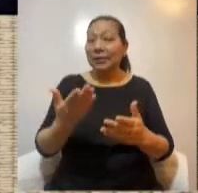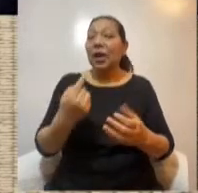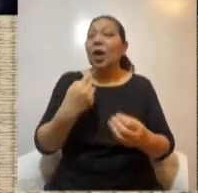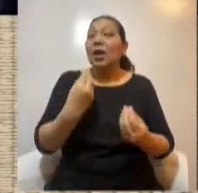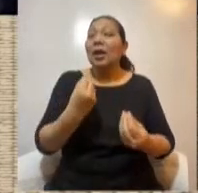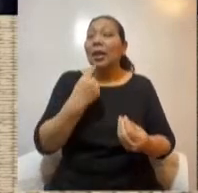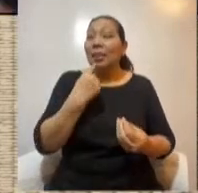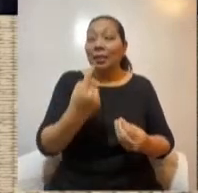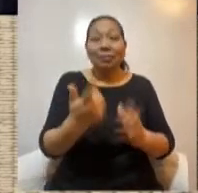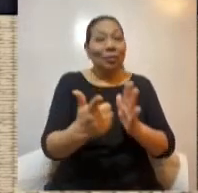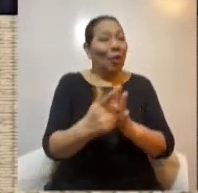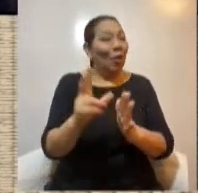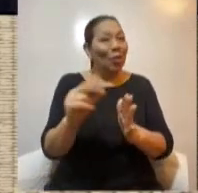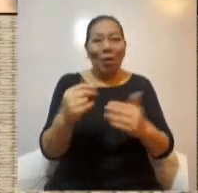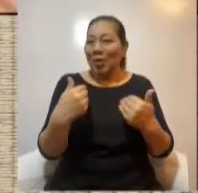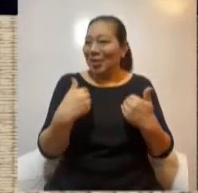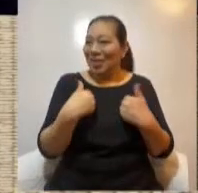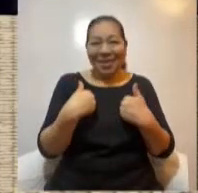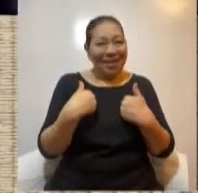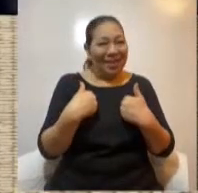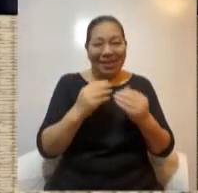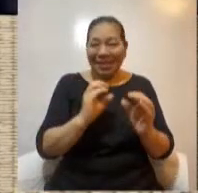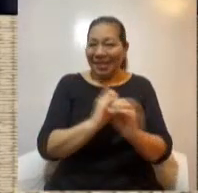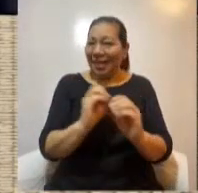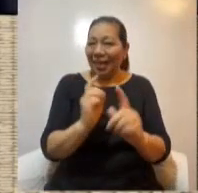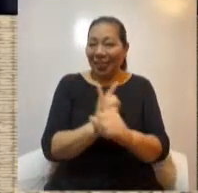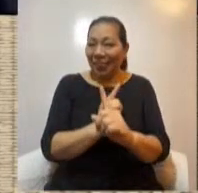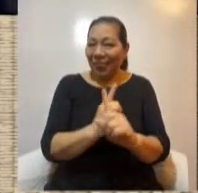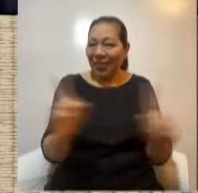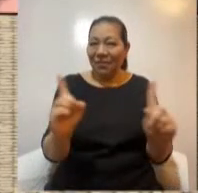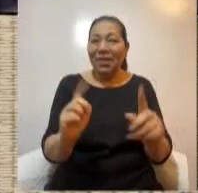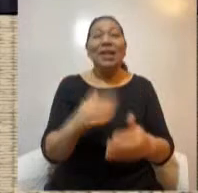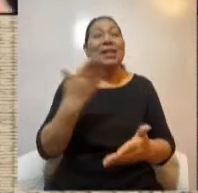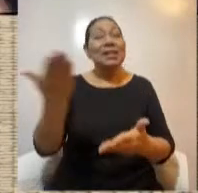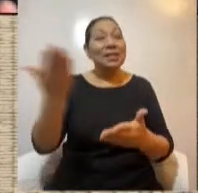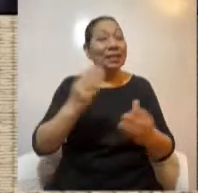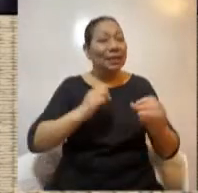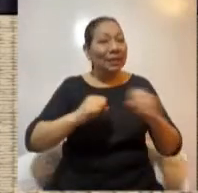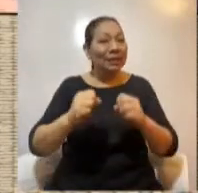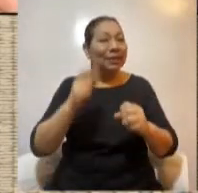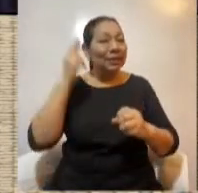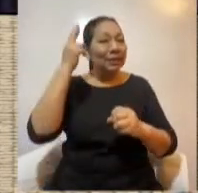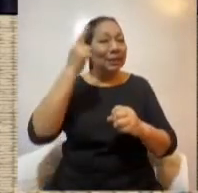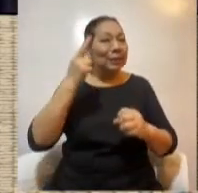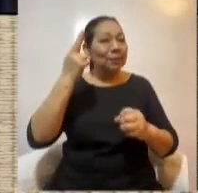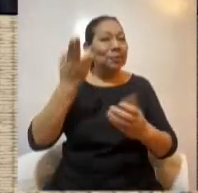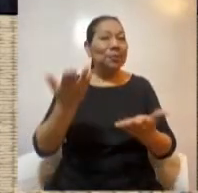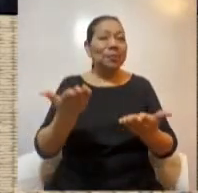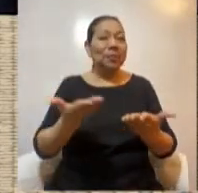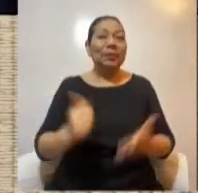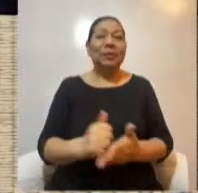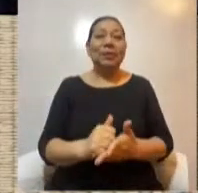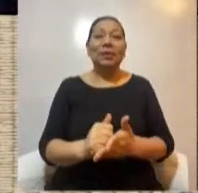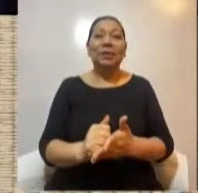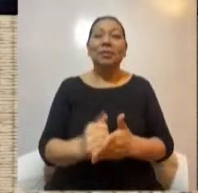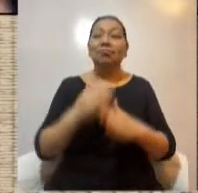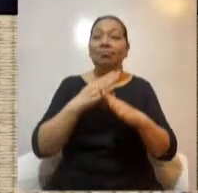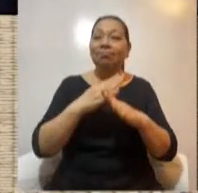legislativa. Es decir, el legislador no debe establecer diferencias basadas en criterios irrazonables, en